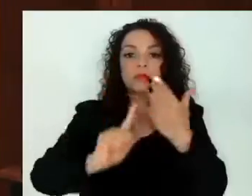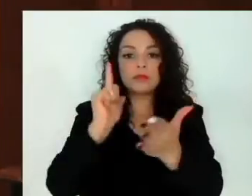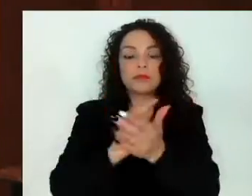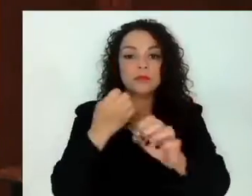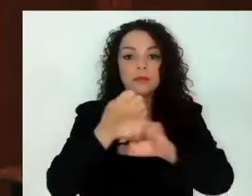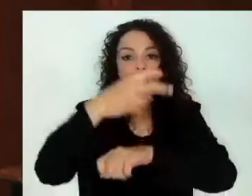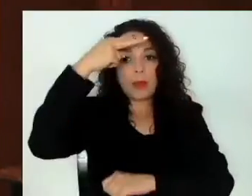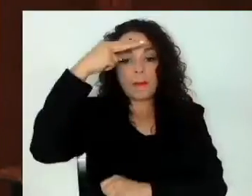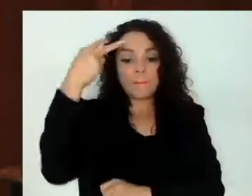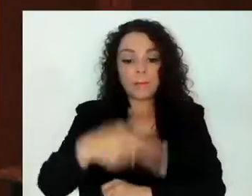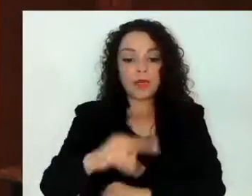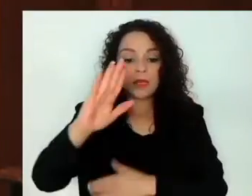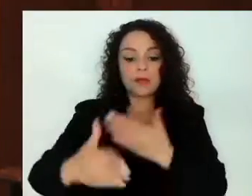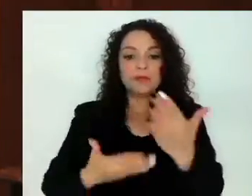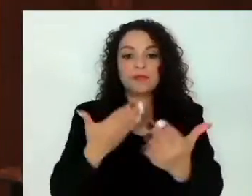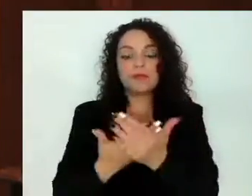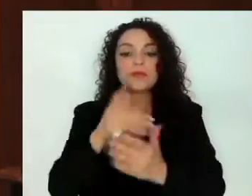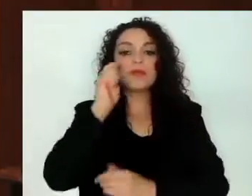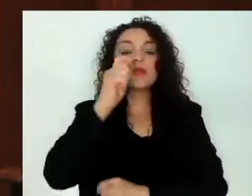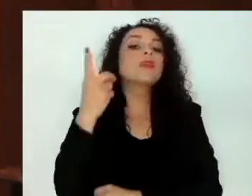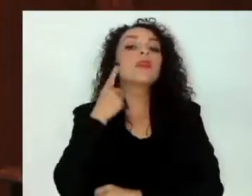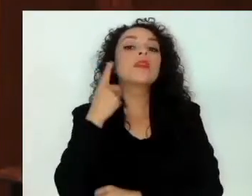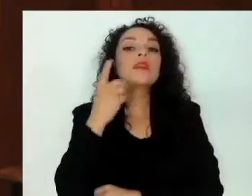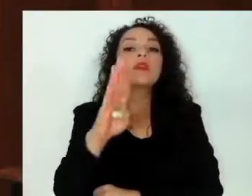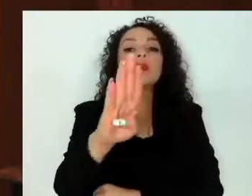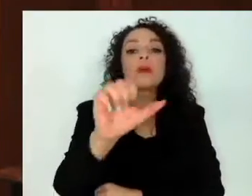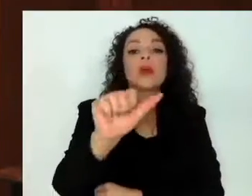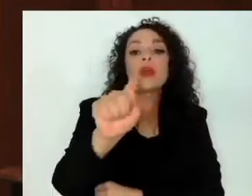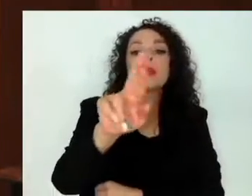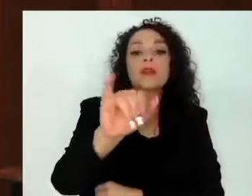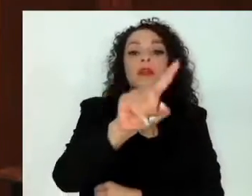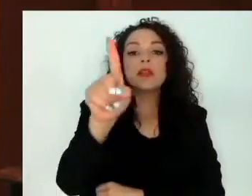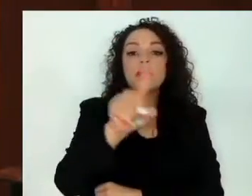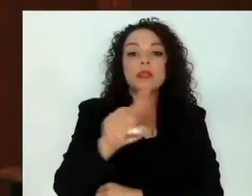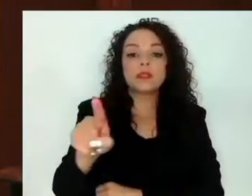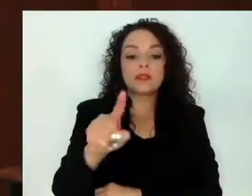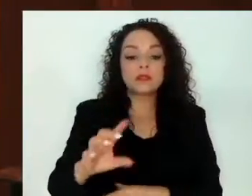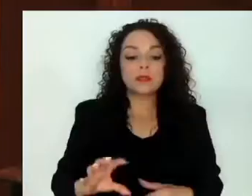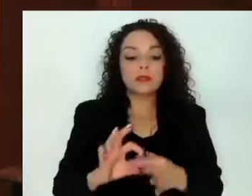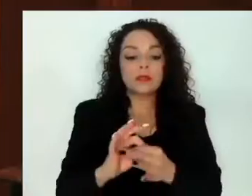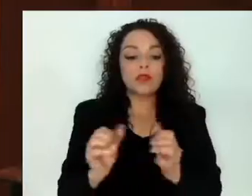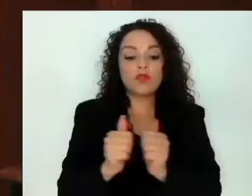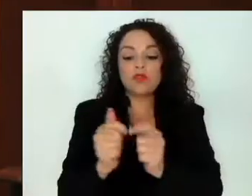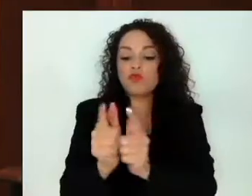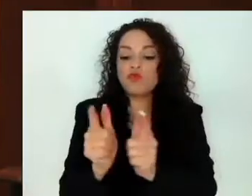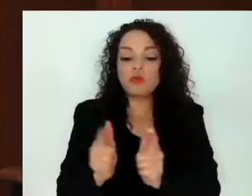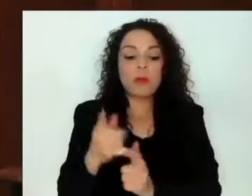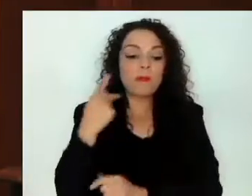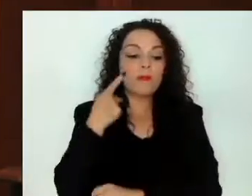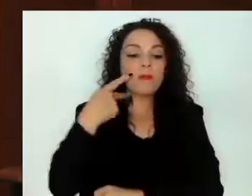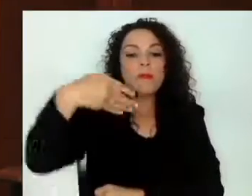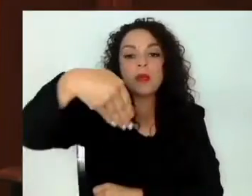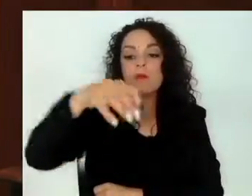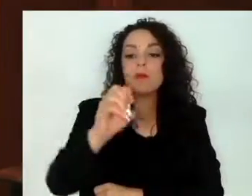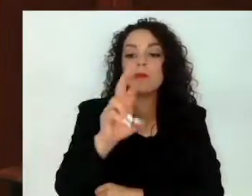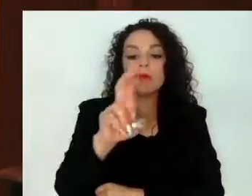presentada por la diputada Beatriz García Villegas en nombre del Grupo Parlamentario de Morena.